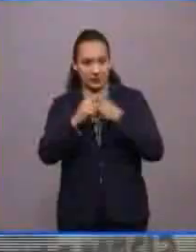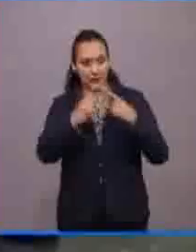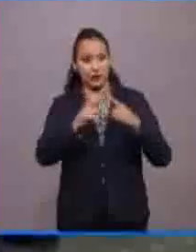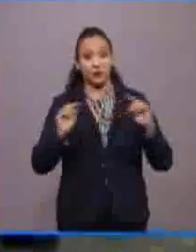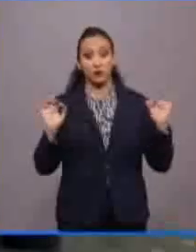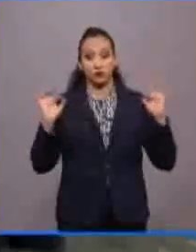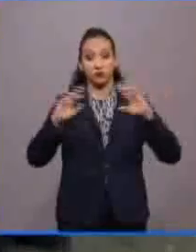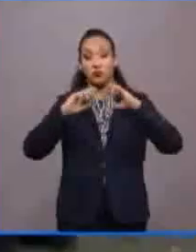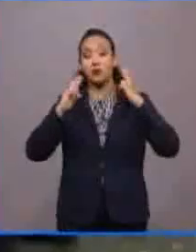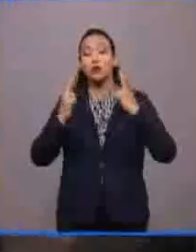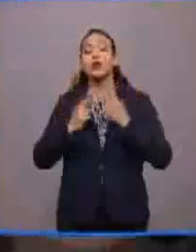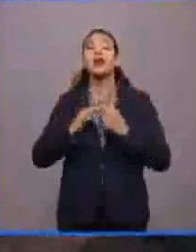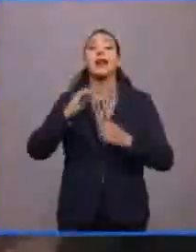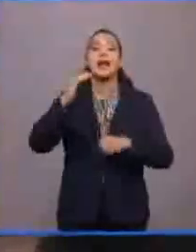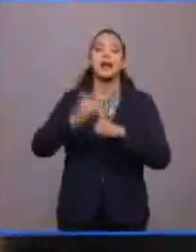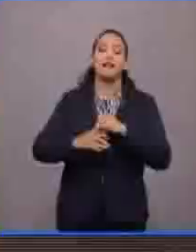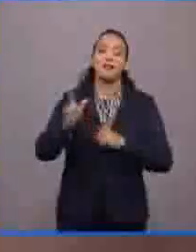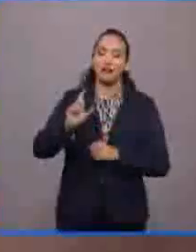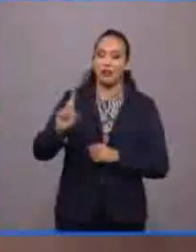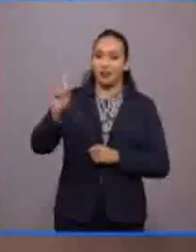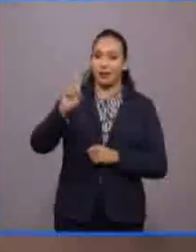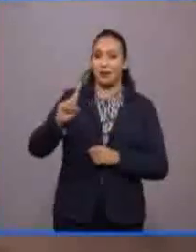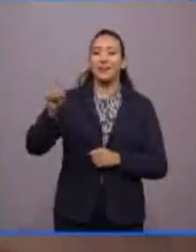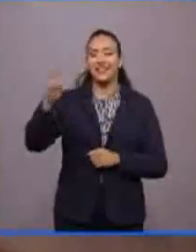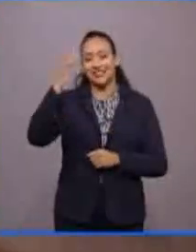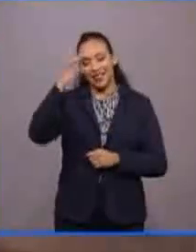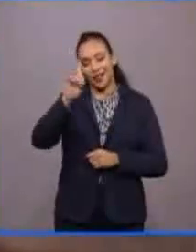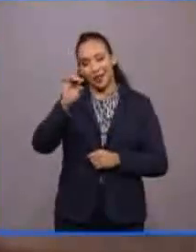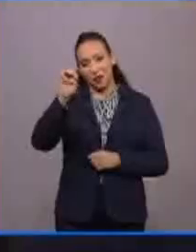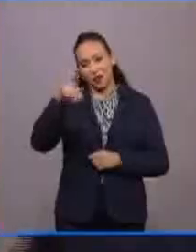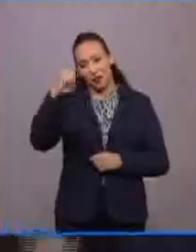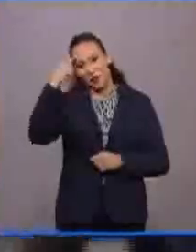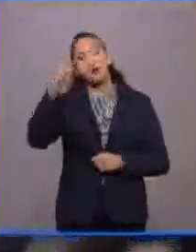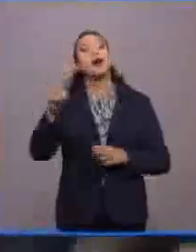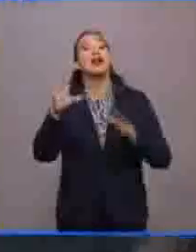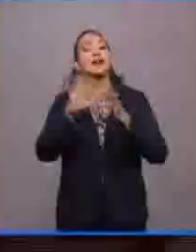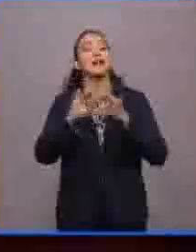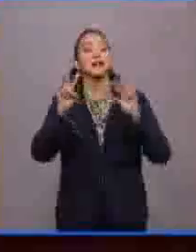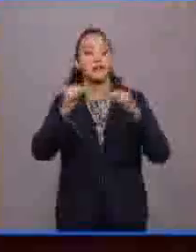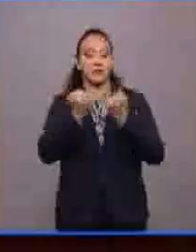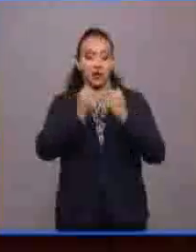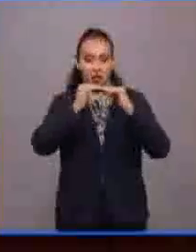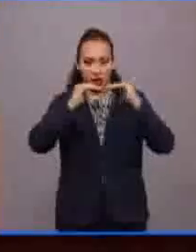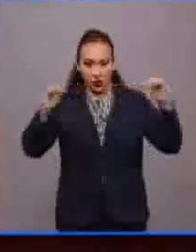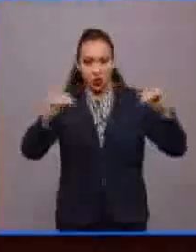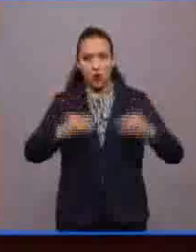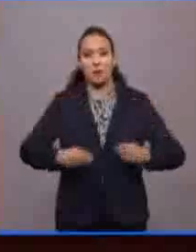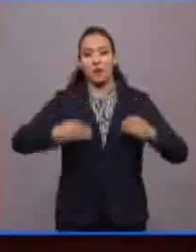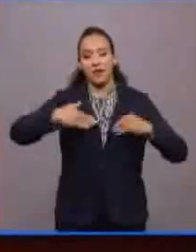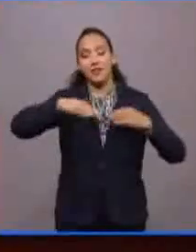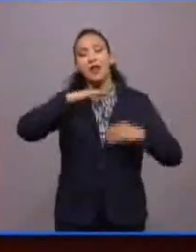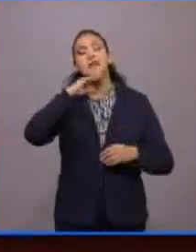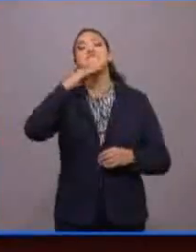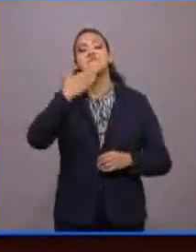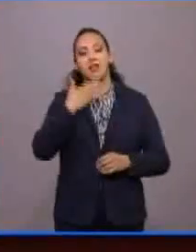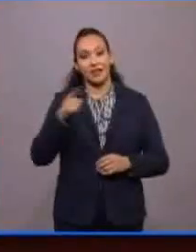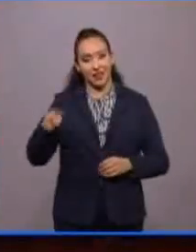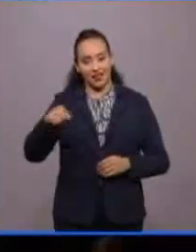con la Declaración de Santo Domingo sobre justicia, libertad, igualdad, solidaridad y dignidad en